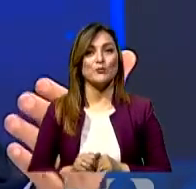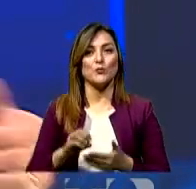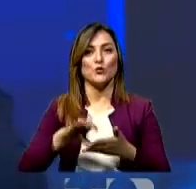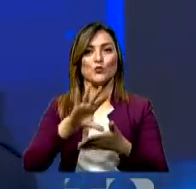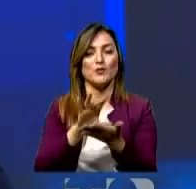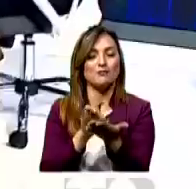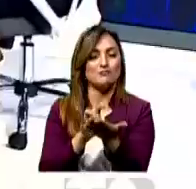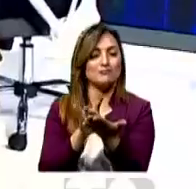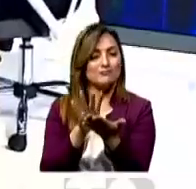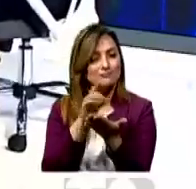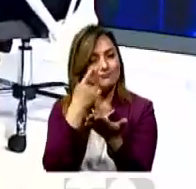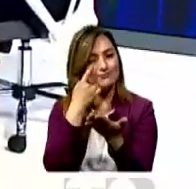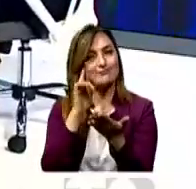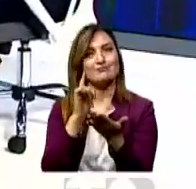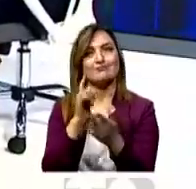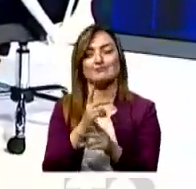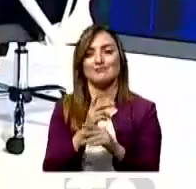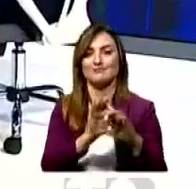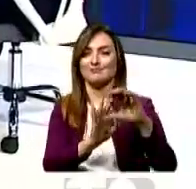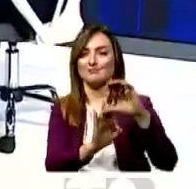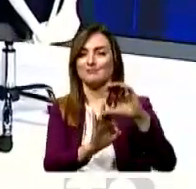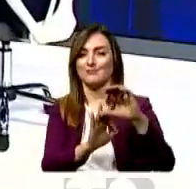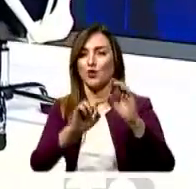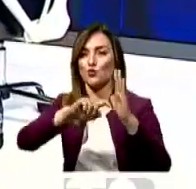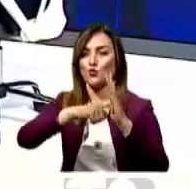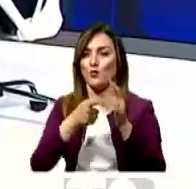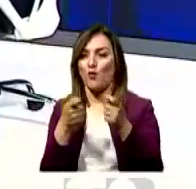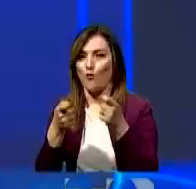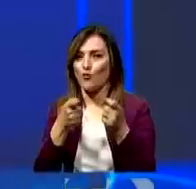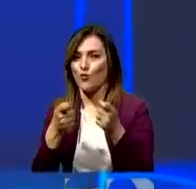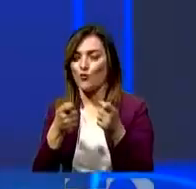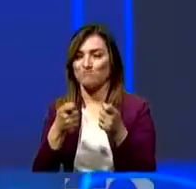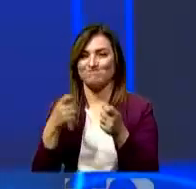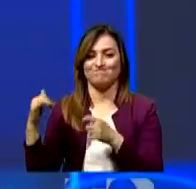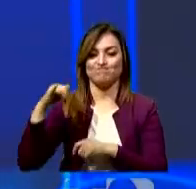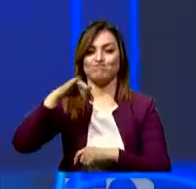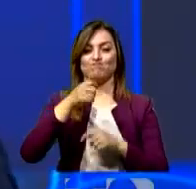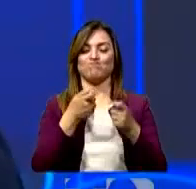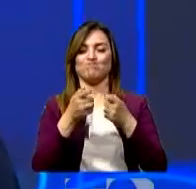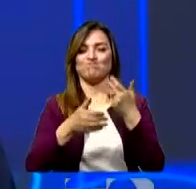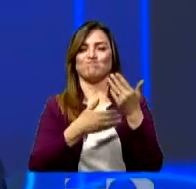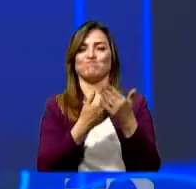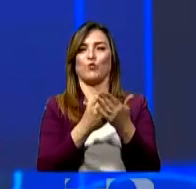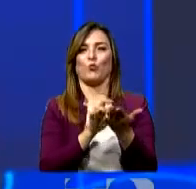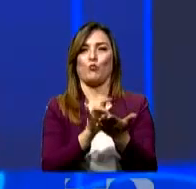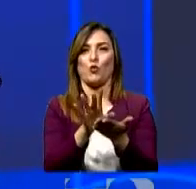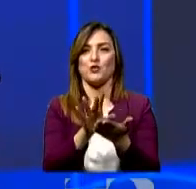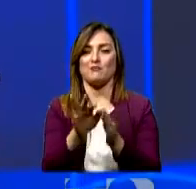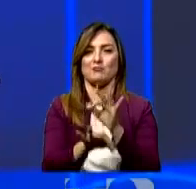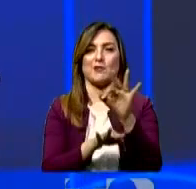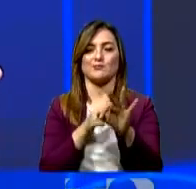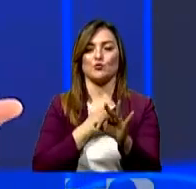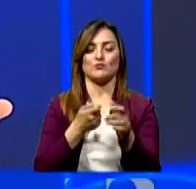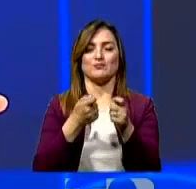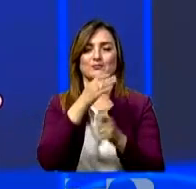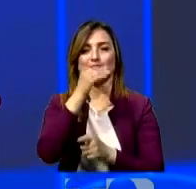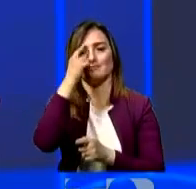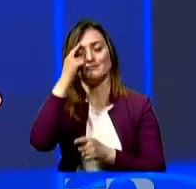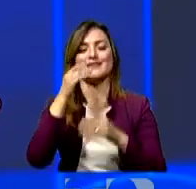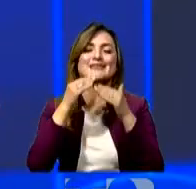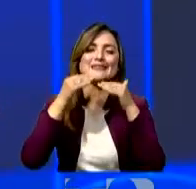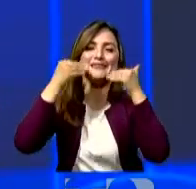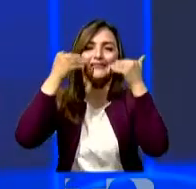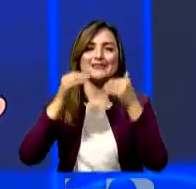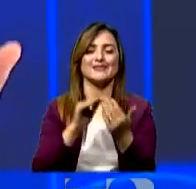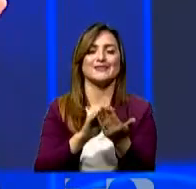estaban sospechando consejo de participación ciudadana contraloría etcétera que mantiene institucionalidad contento del correísmo y pachakutik por